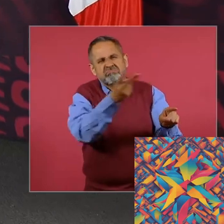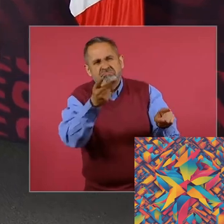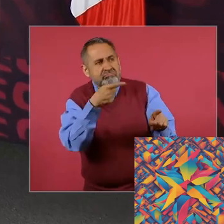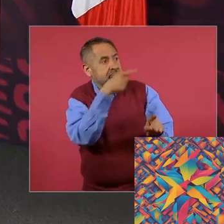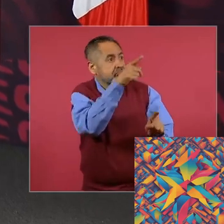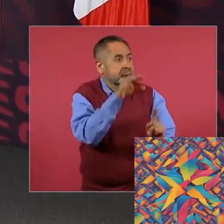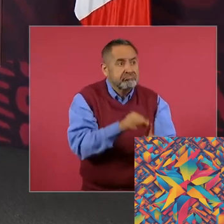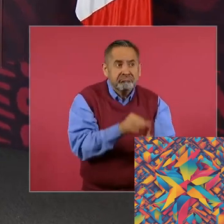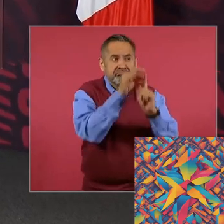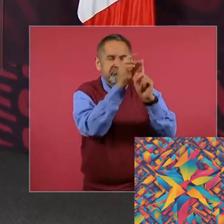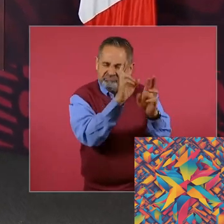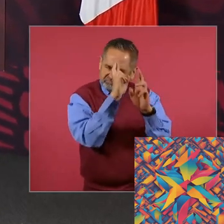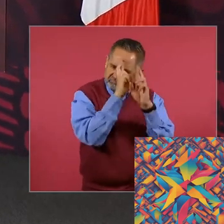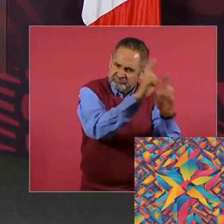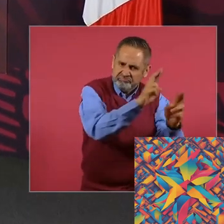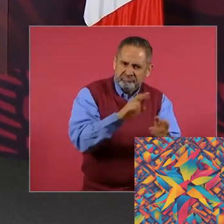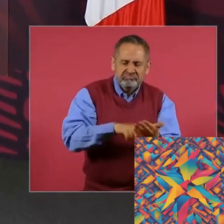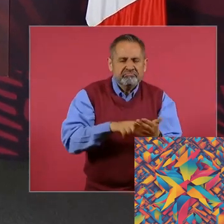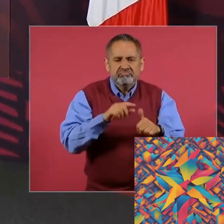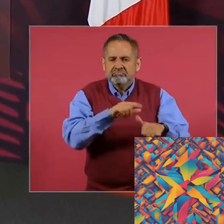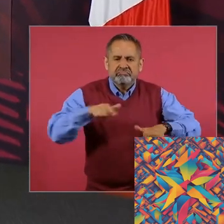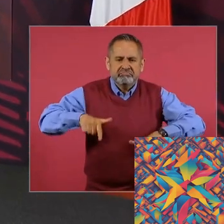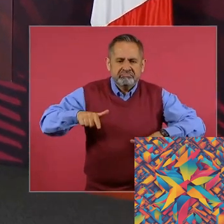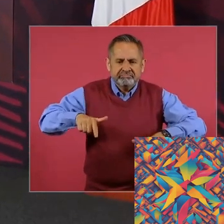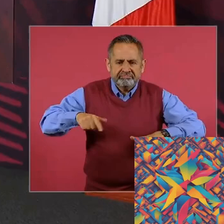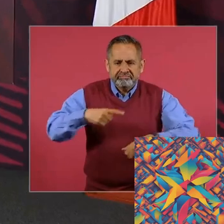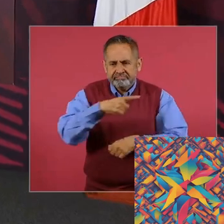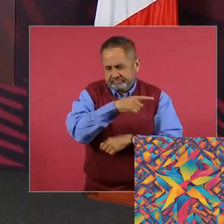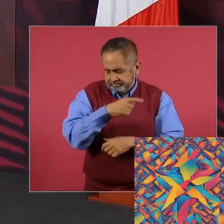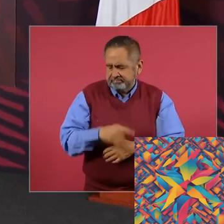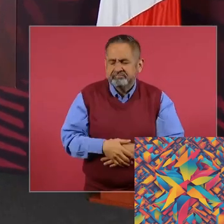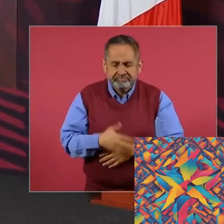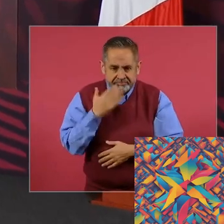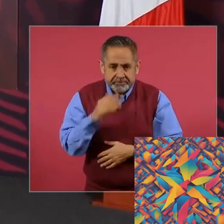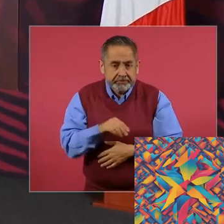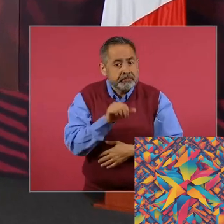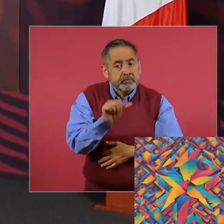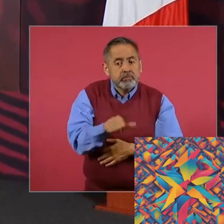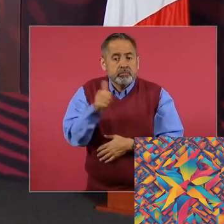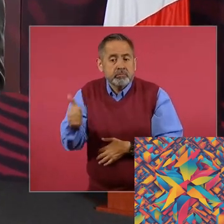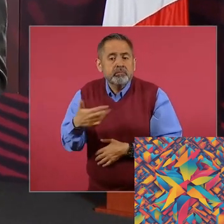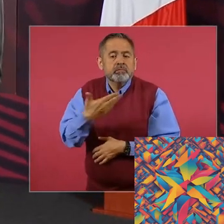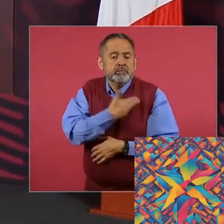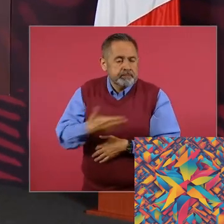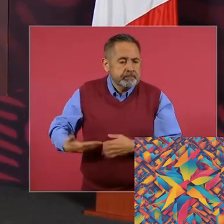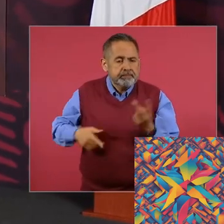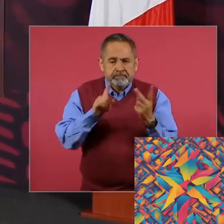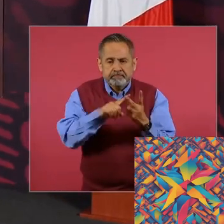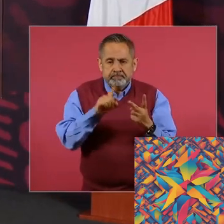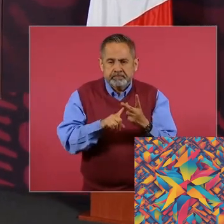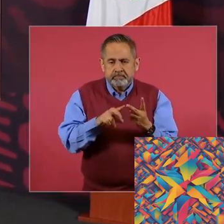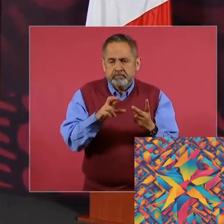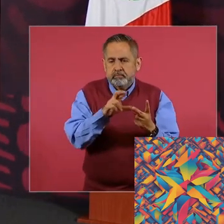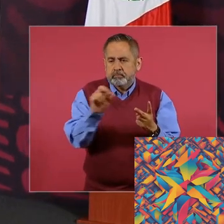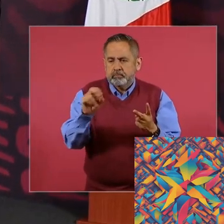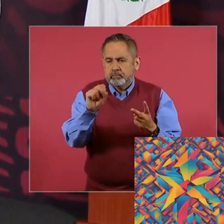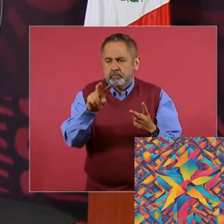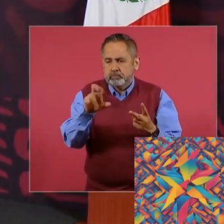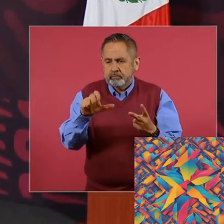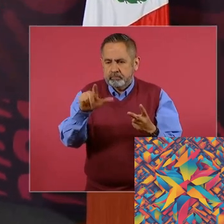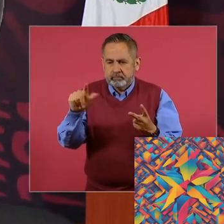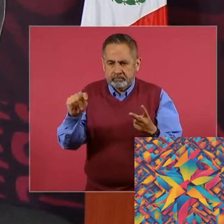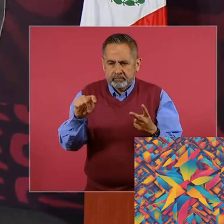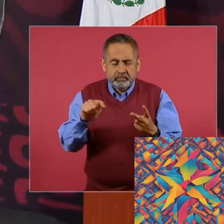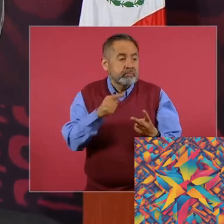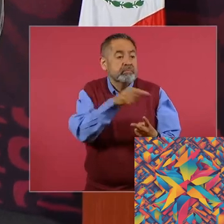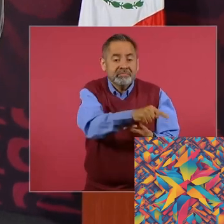es exagerada y alarmista. La 4T busca una justicia más equitativa y accesible, pero debe hacerlo con transparencia y diálogo